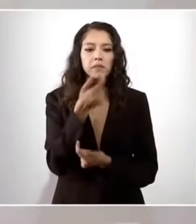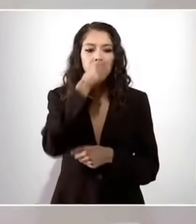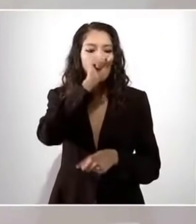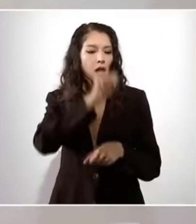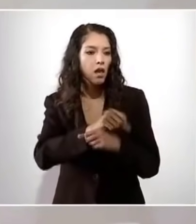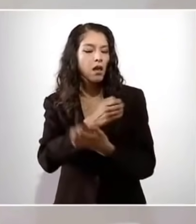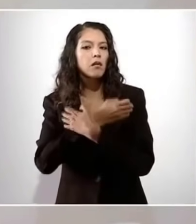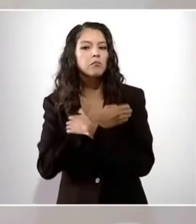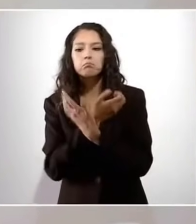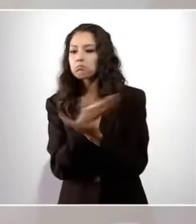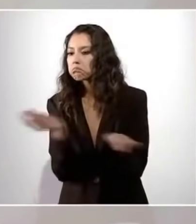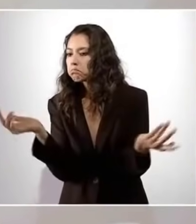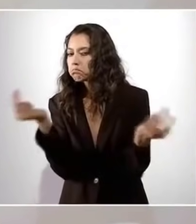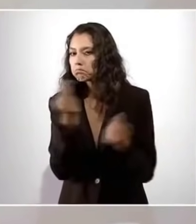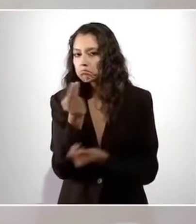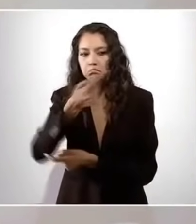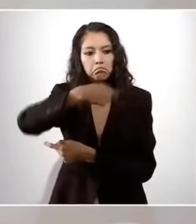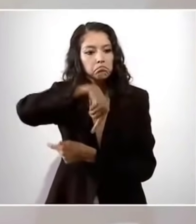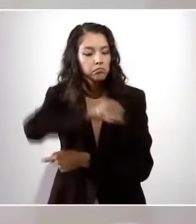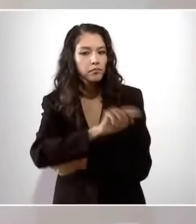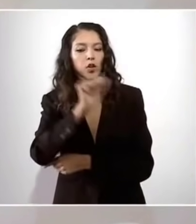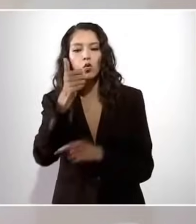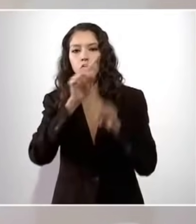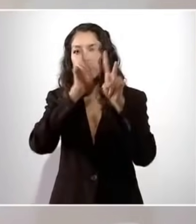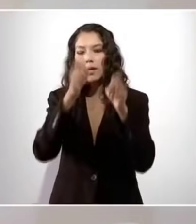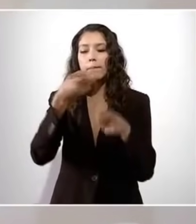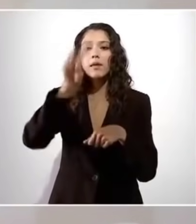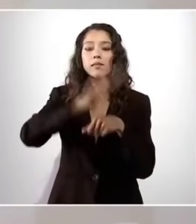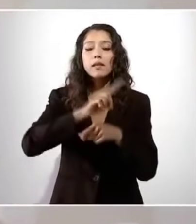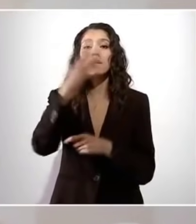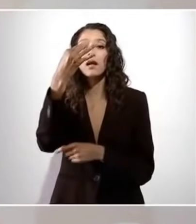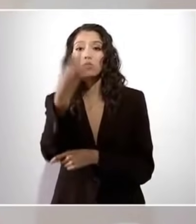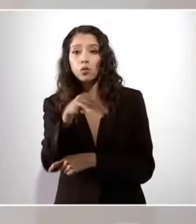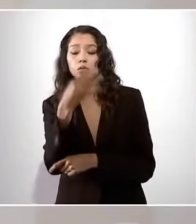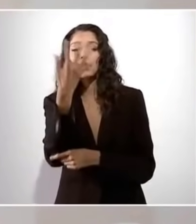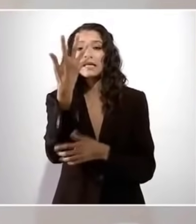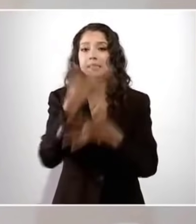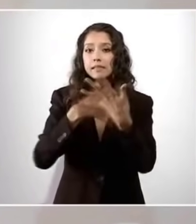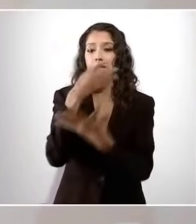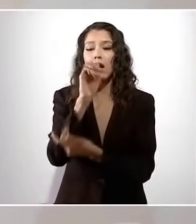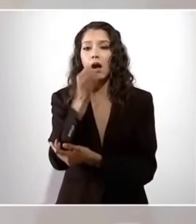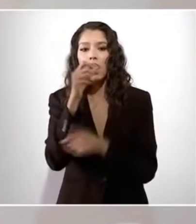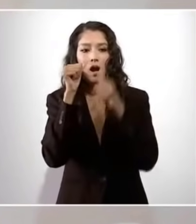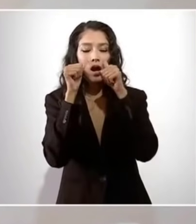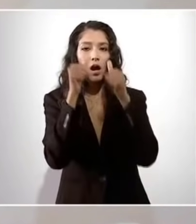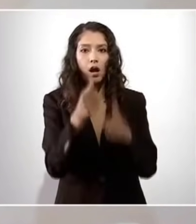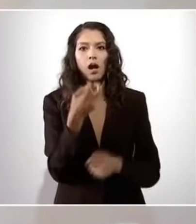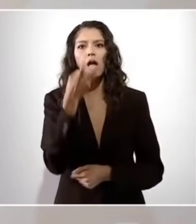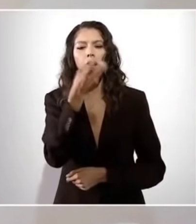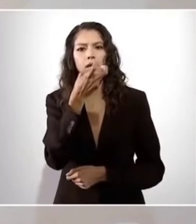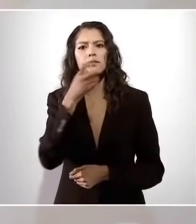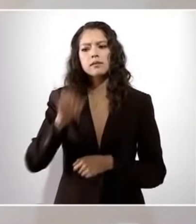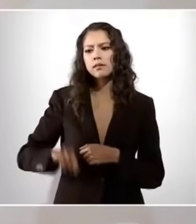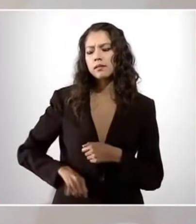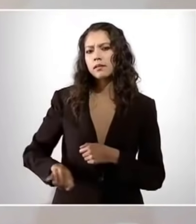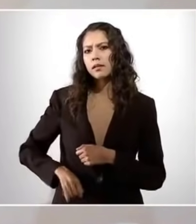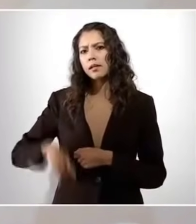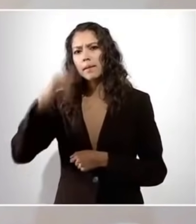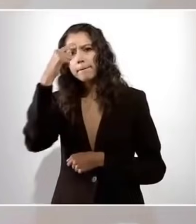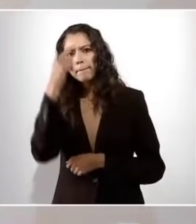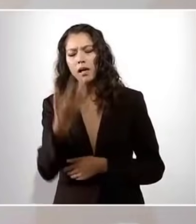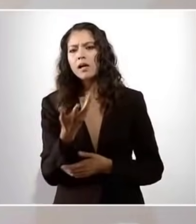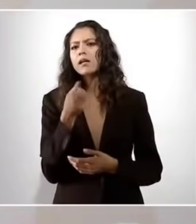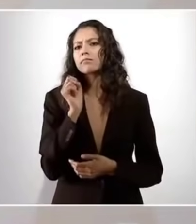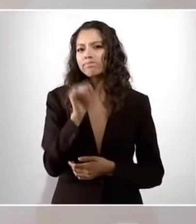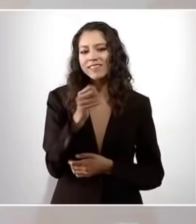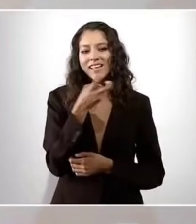se pone a las órdenes de todos ustedes. Por otro lado, el día 14 y 15 de octubre, en atención a ese interés que se tiene para que efectivamente